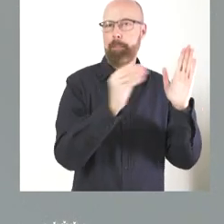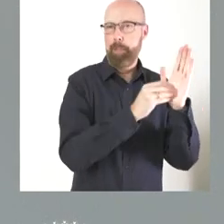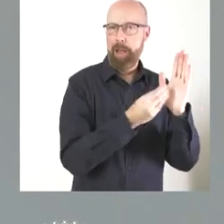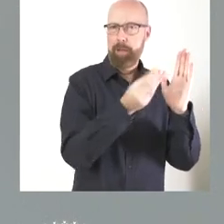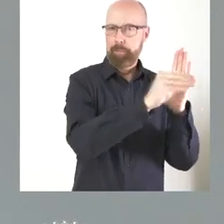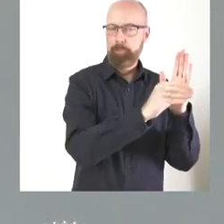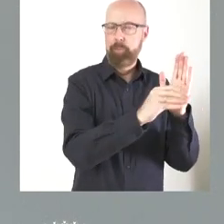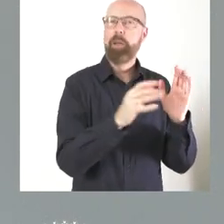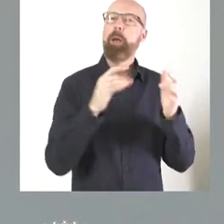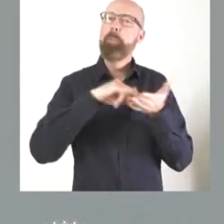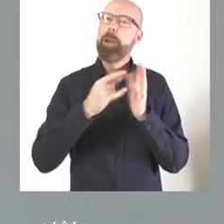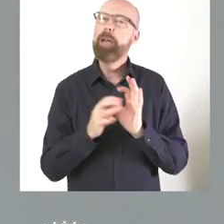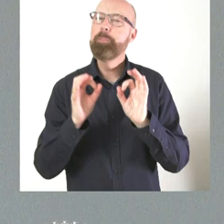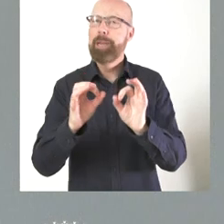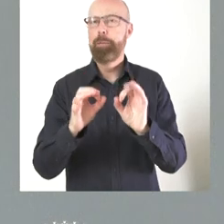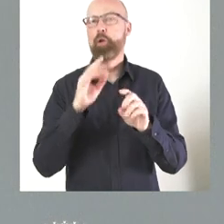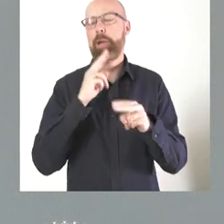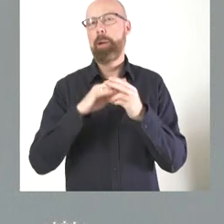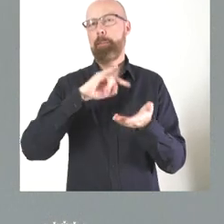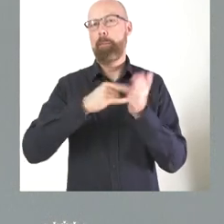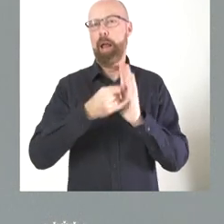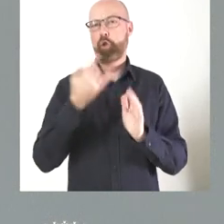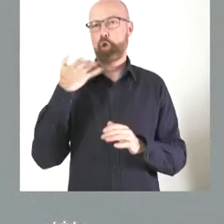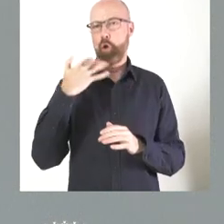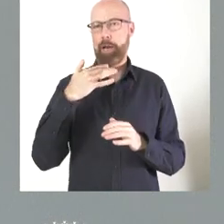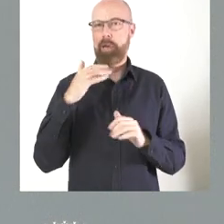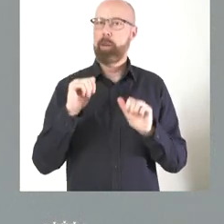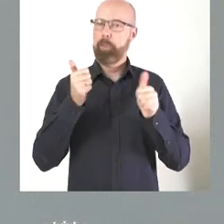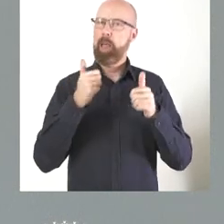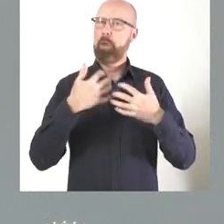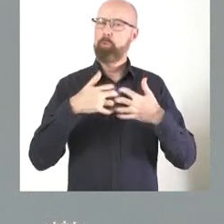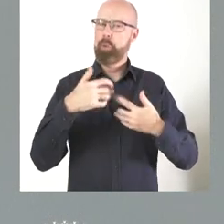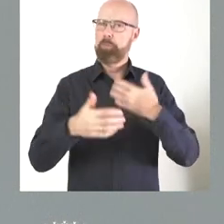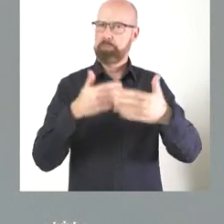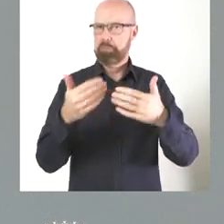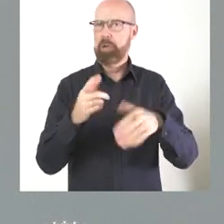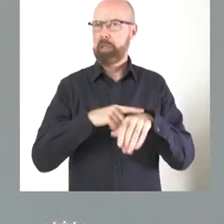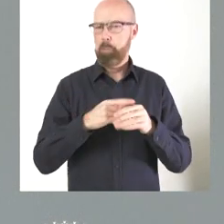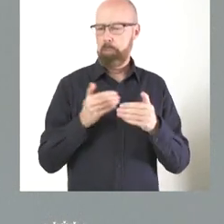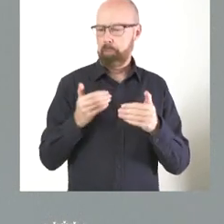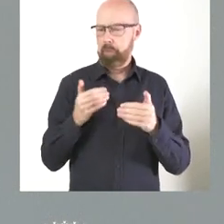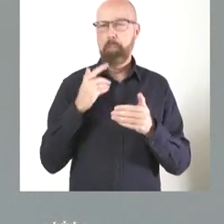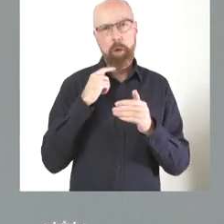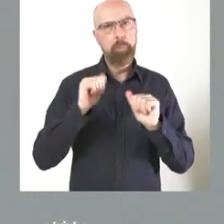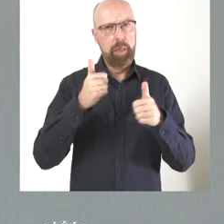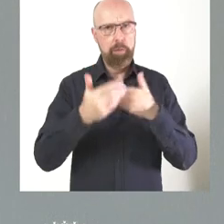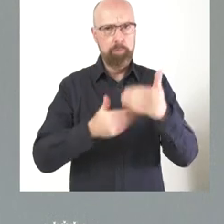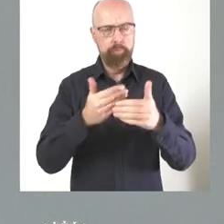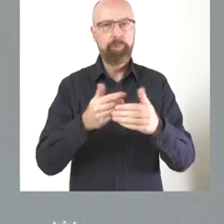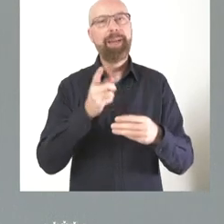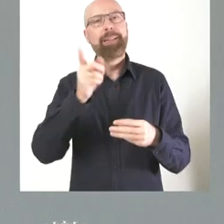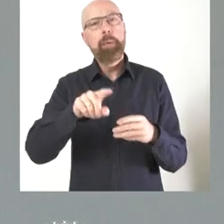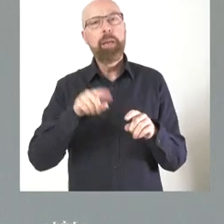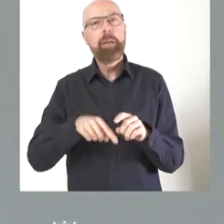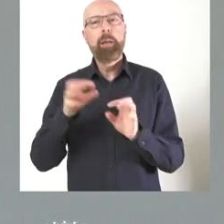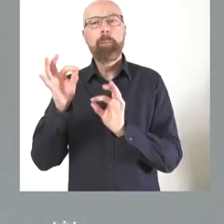que es el plan Soria que lleva ya un nivel de ejecución relevante a pesar del poco tiempo transcurrido y a través de una serie de medidas Fiscales que benefician